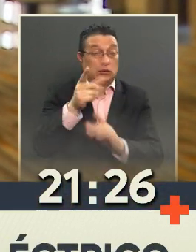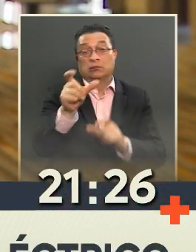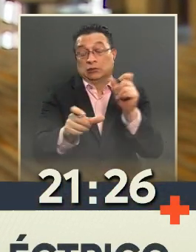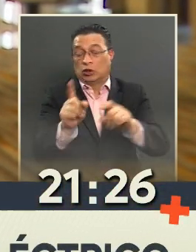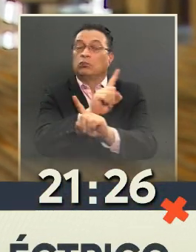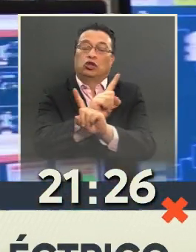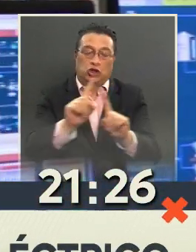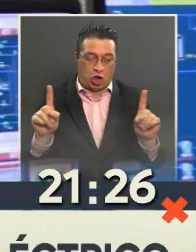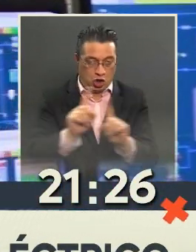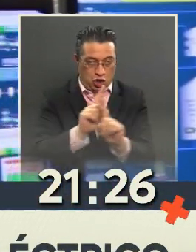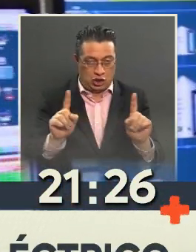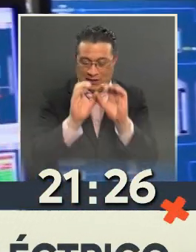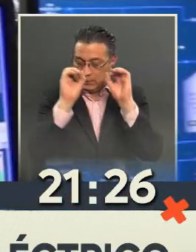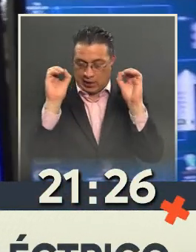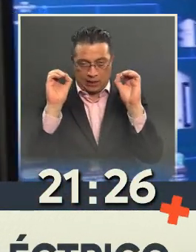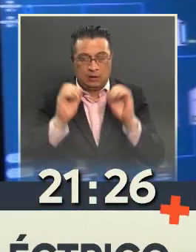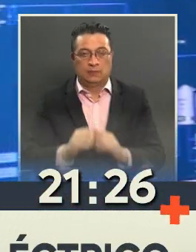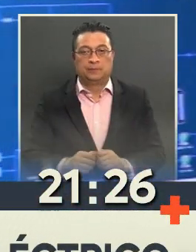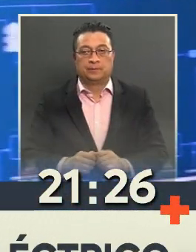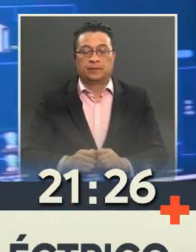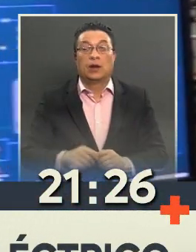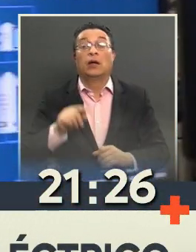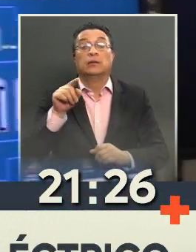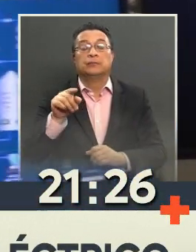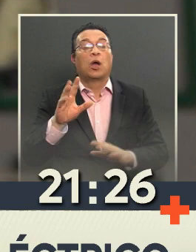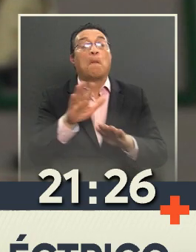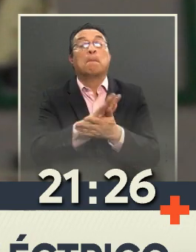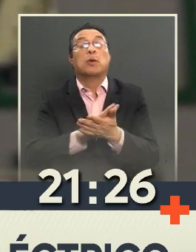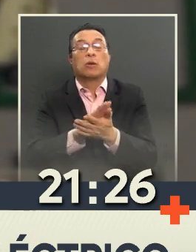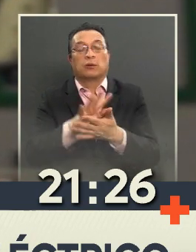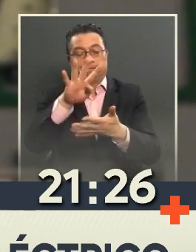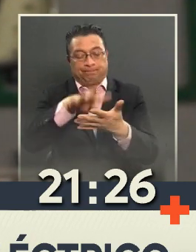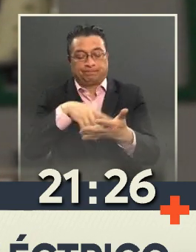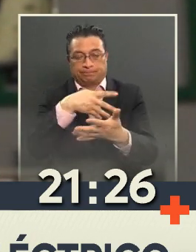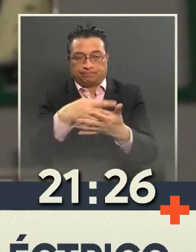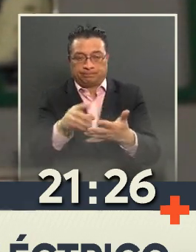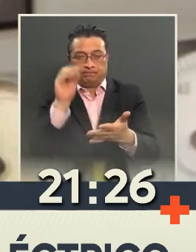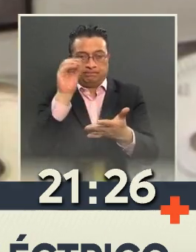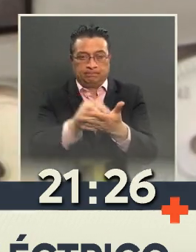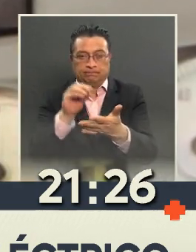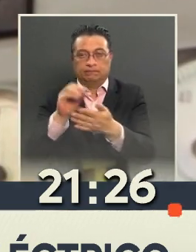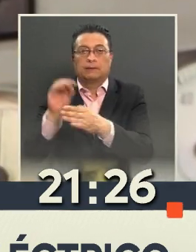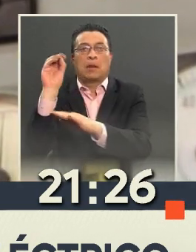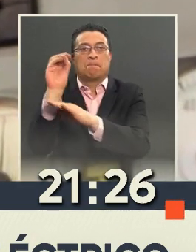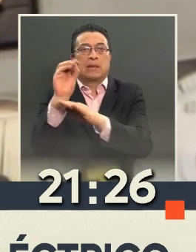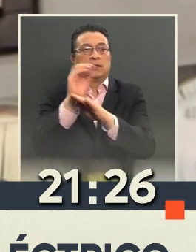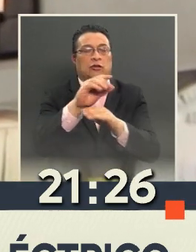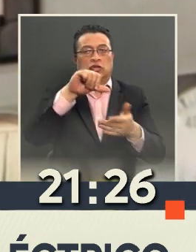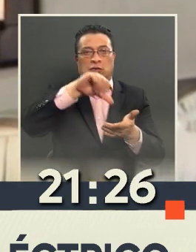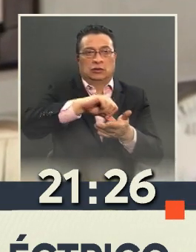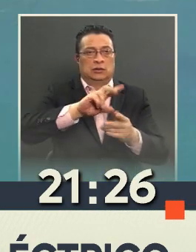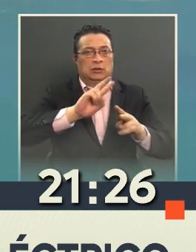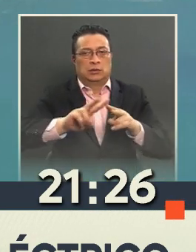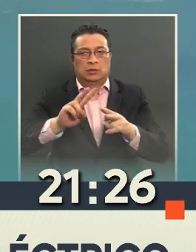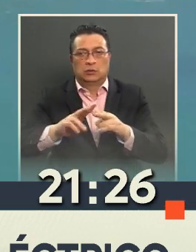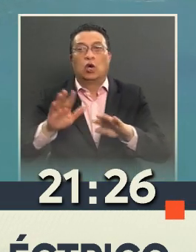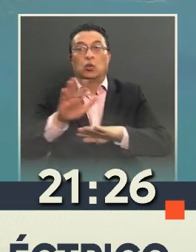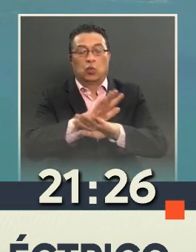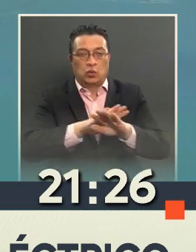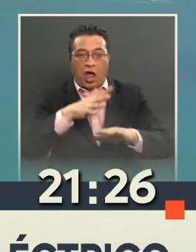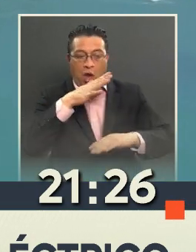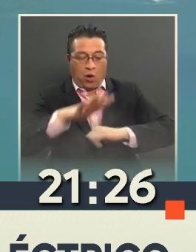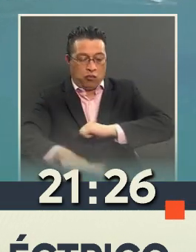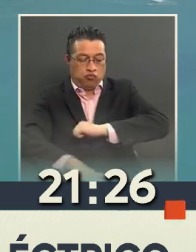residenciales. Ninguno. El decreto permitirá, por ejemplo, calendarizar estratégicamente las mantenciones de las centrales, resguardar el agua de embalses